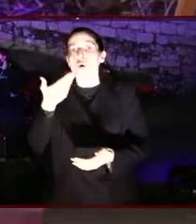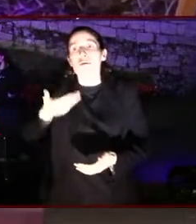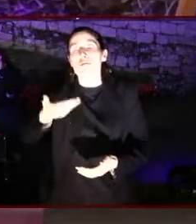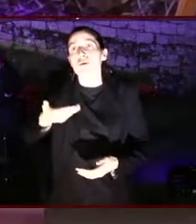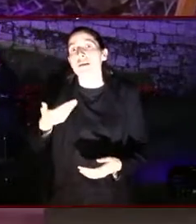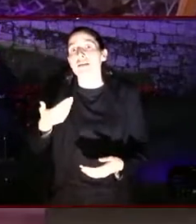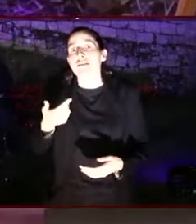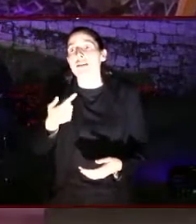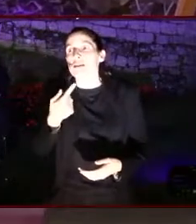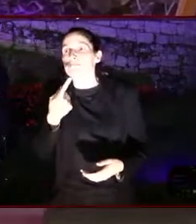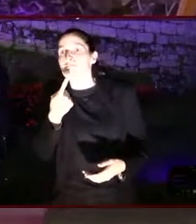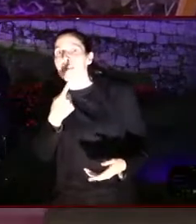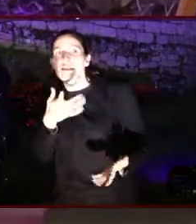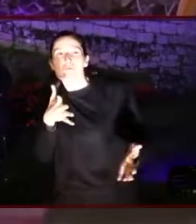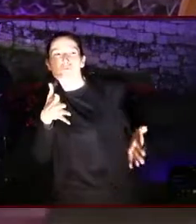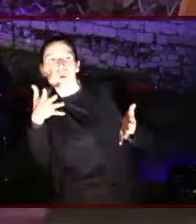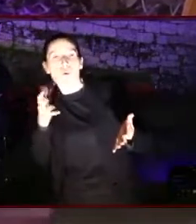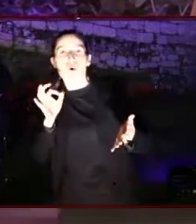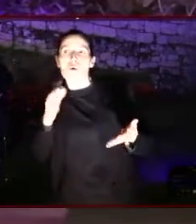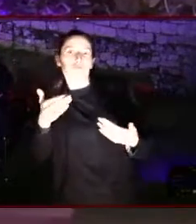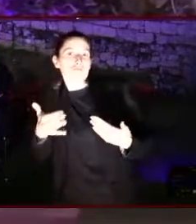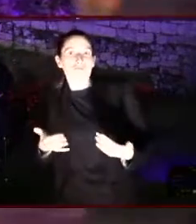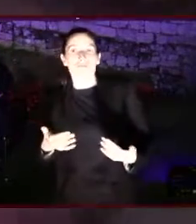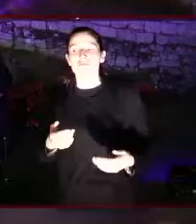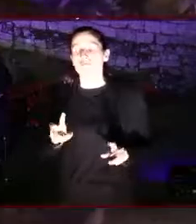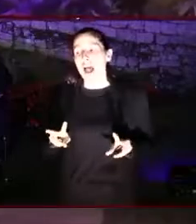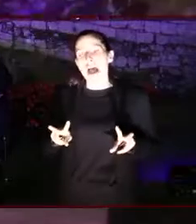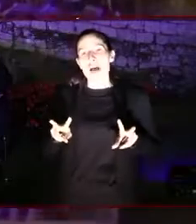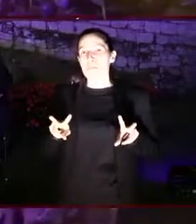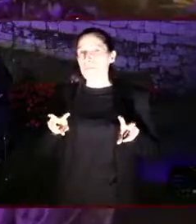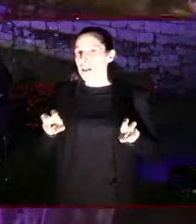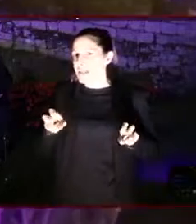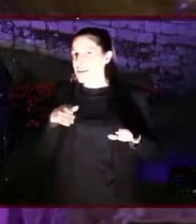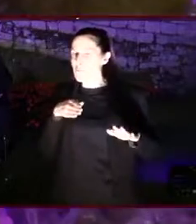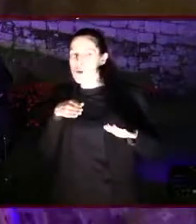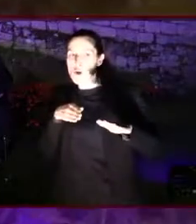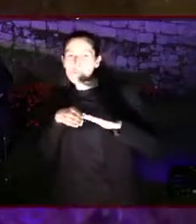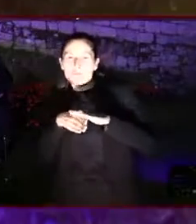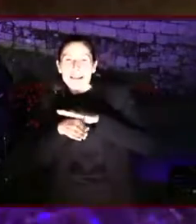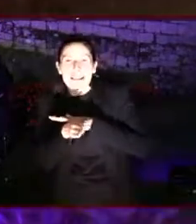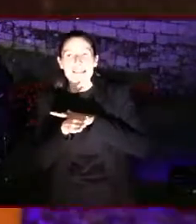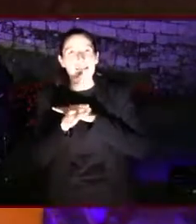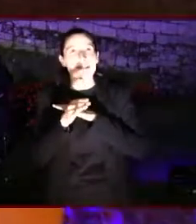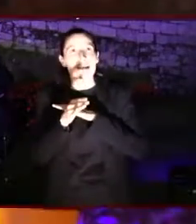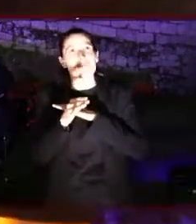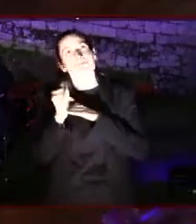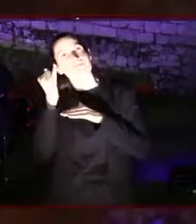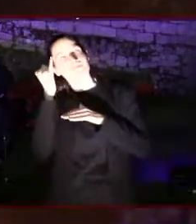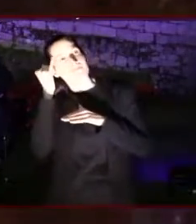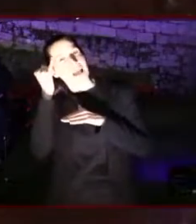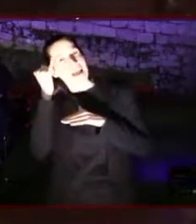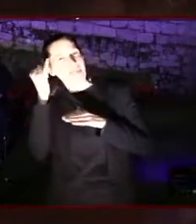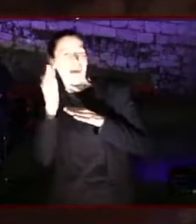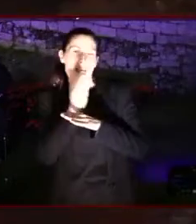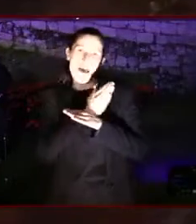uff, esto encantoume? O... A ver, yo al principio como que entré con una idea, digamos. Uh-huh.